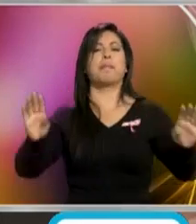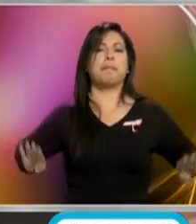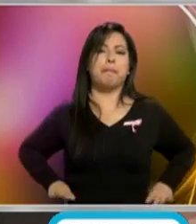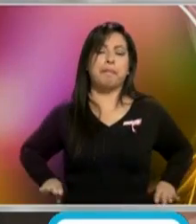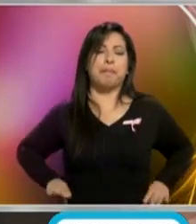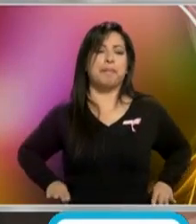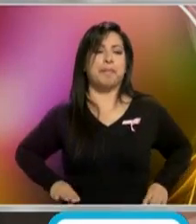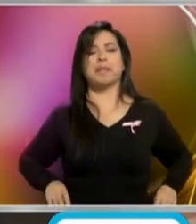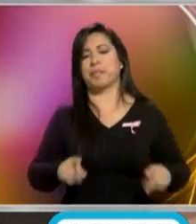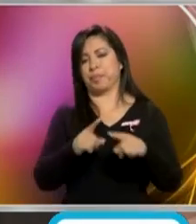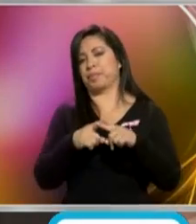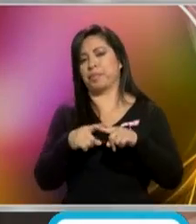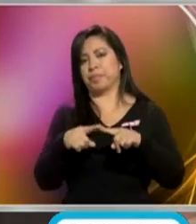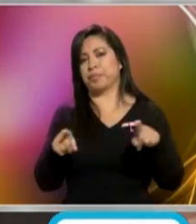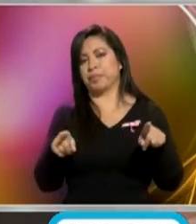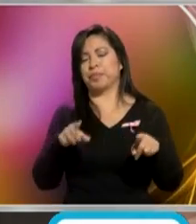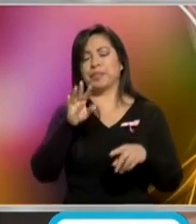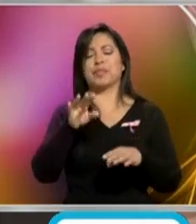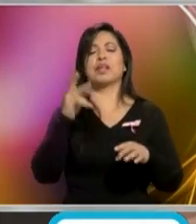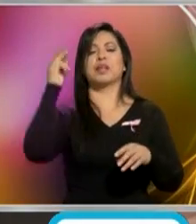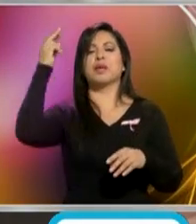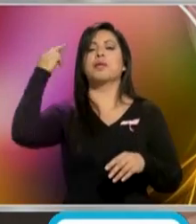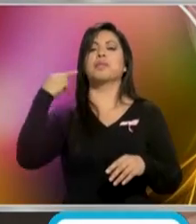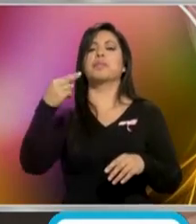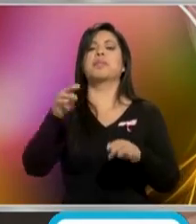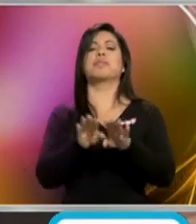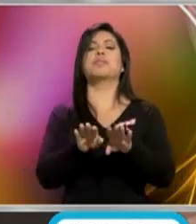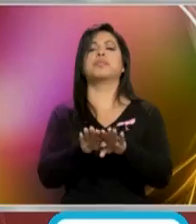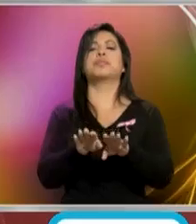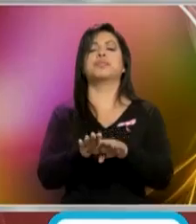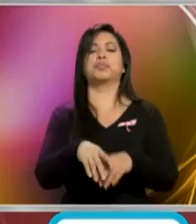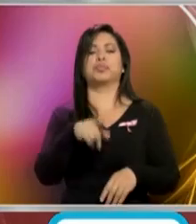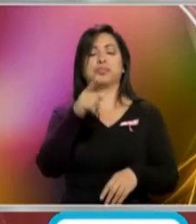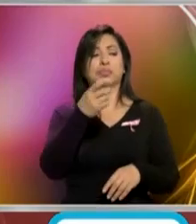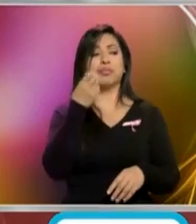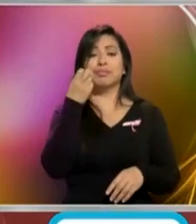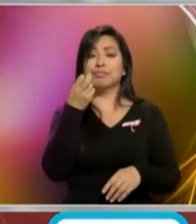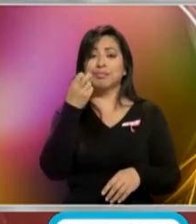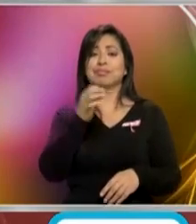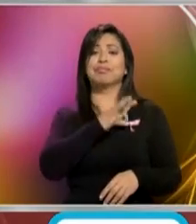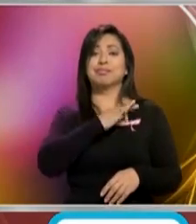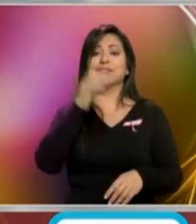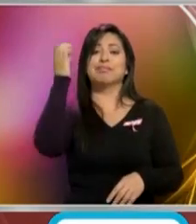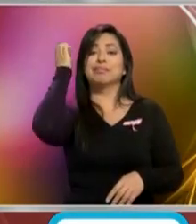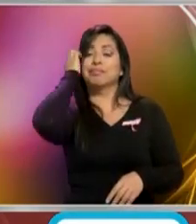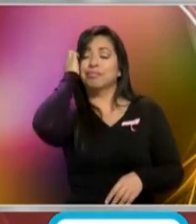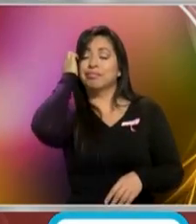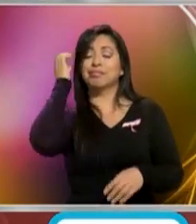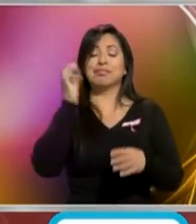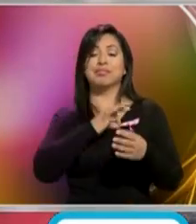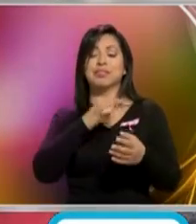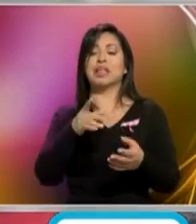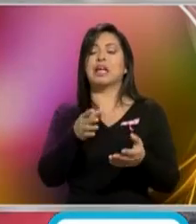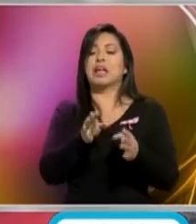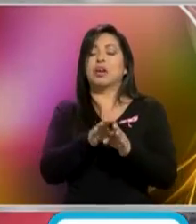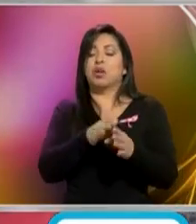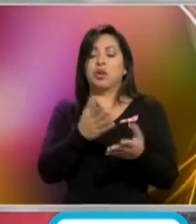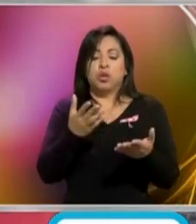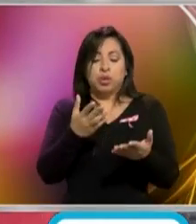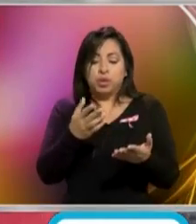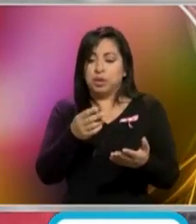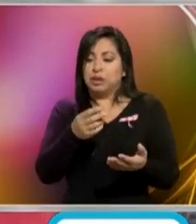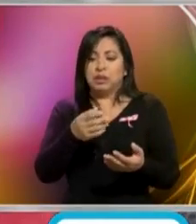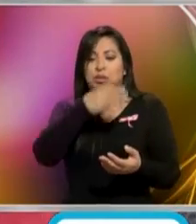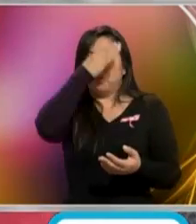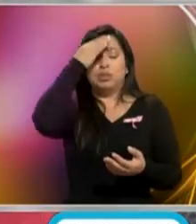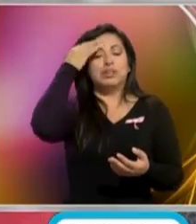una forma muy distinta. Y es la oportunidad de tener información realmente valiosa de un lugar para usarla en el momento, que ese soy mucho el